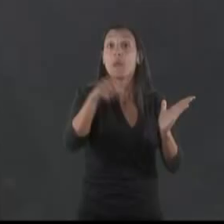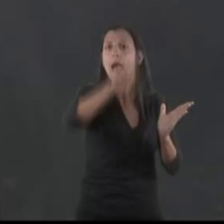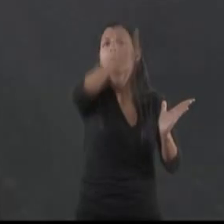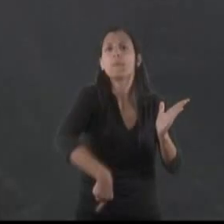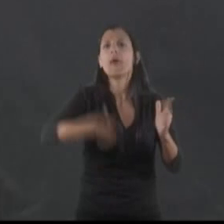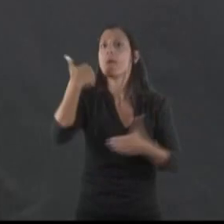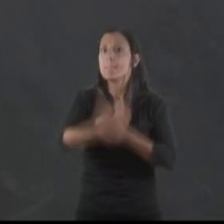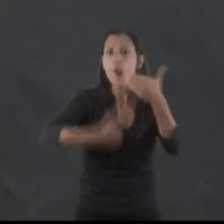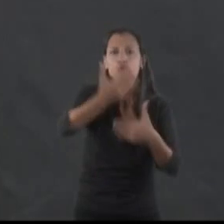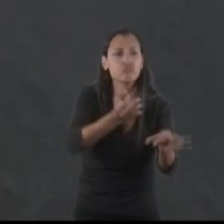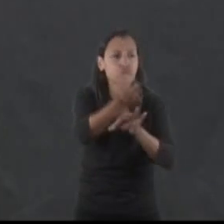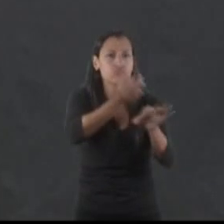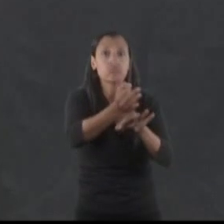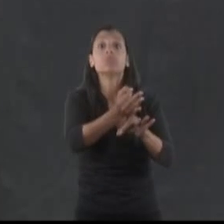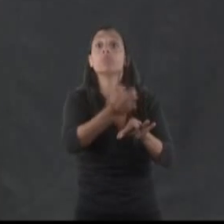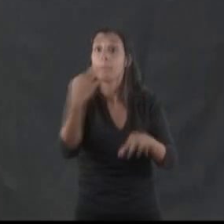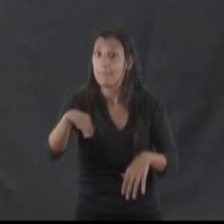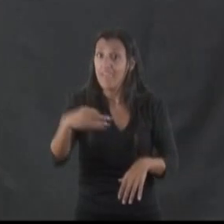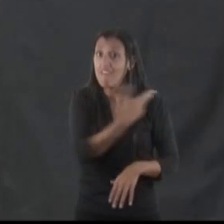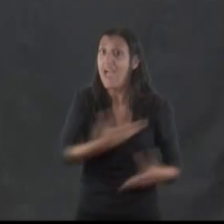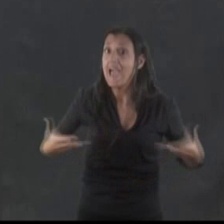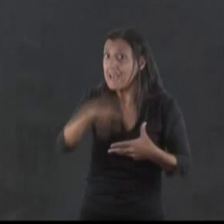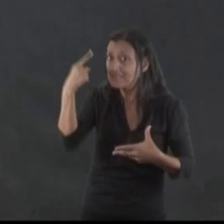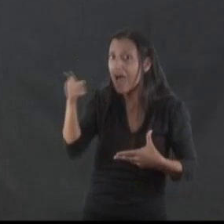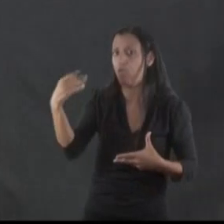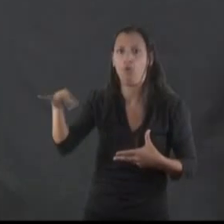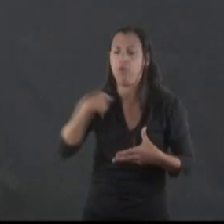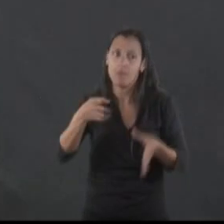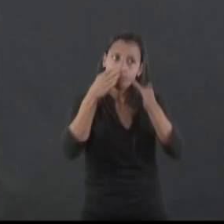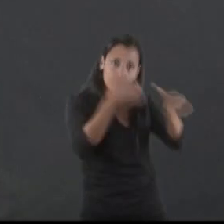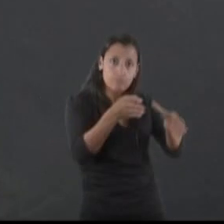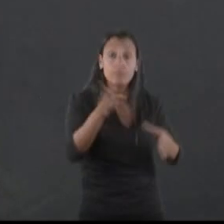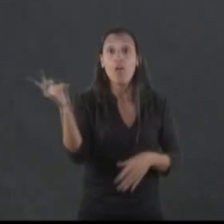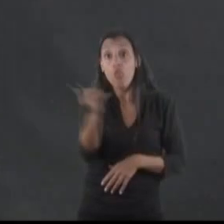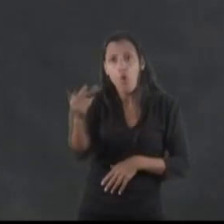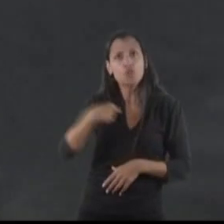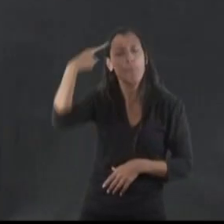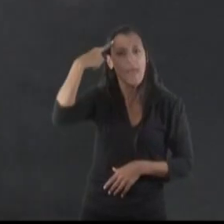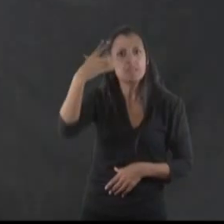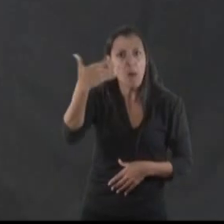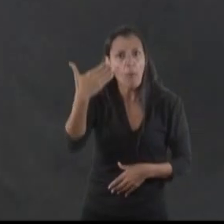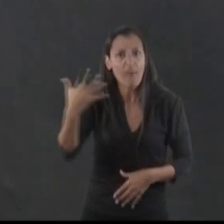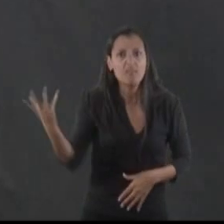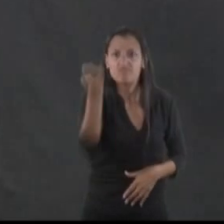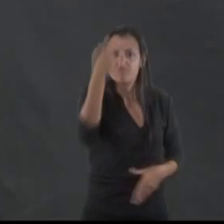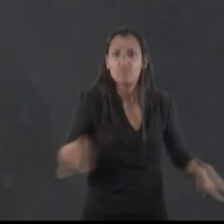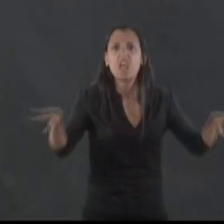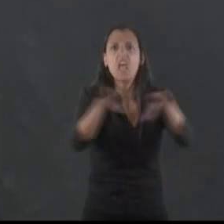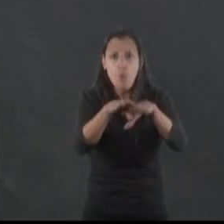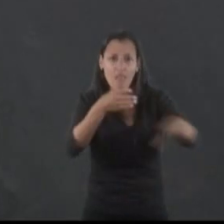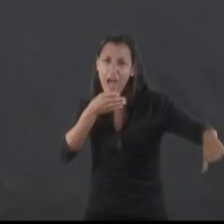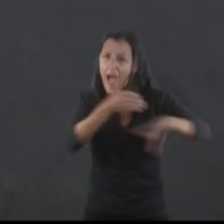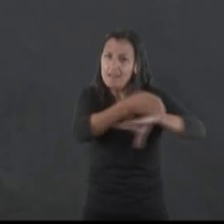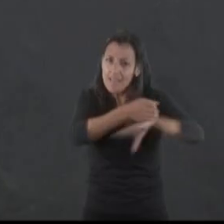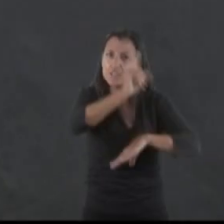educativo, donde el Estado tenía mucho que ver, donde ellos creyeron en la igualdad y el acceso